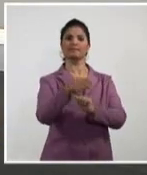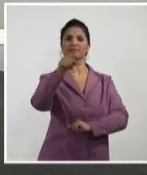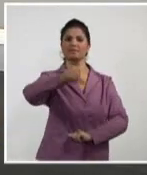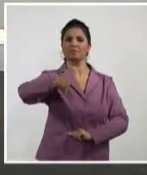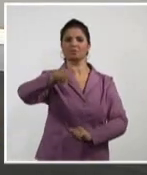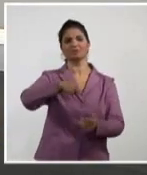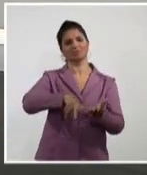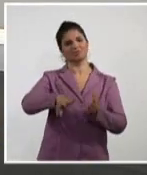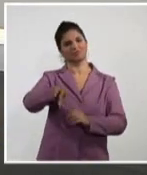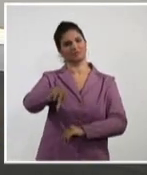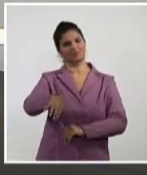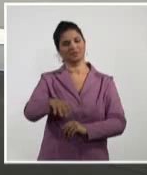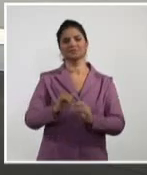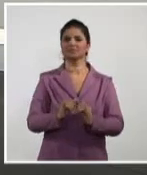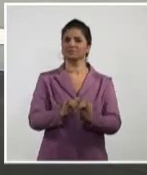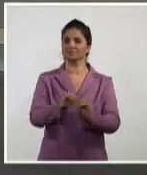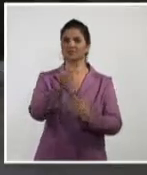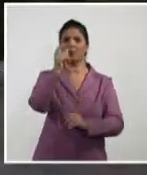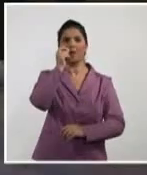trae los detalles en el siguiente reporte.